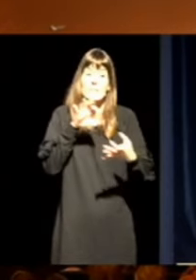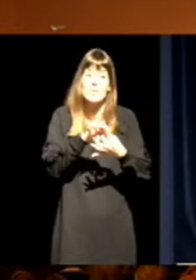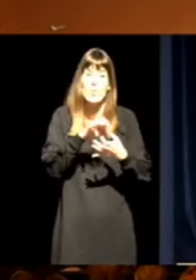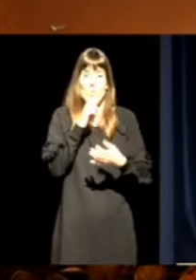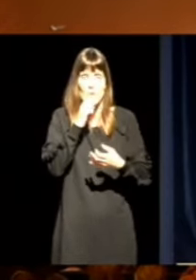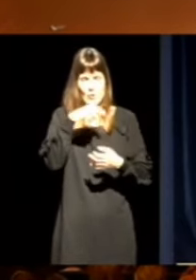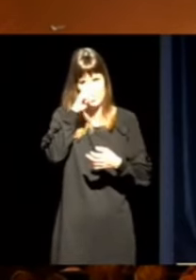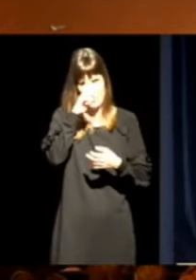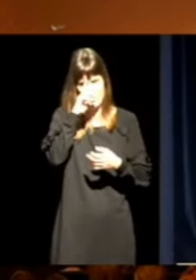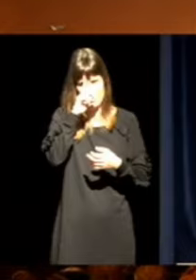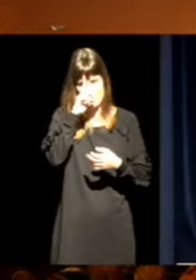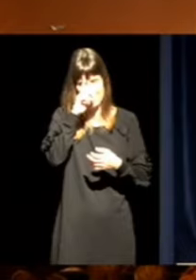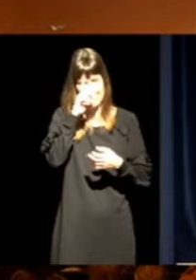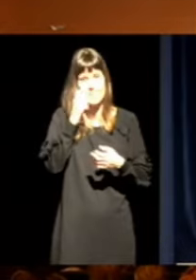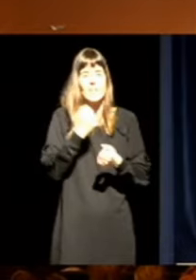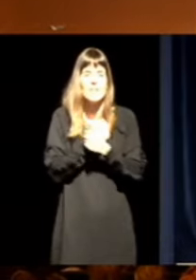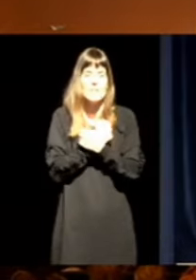trabajar desde el amor.